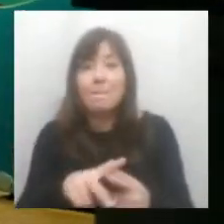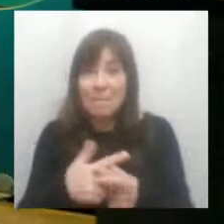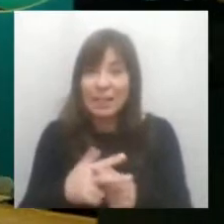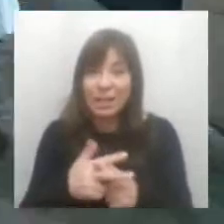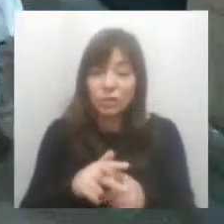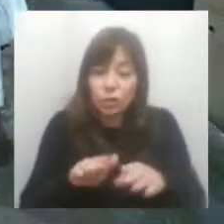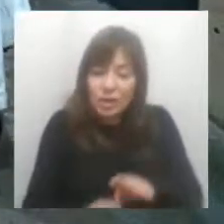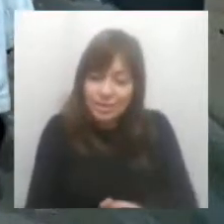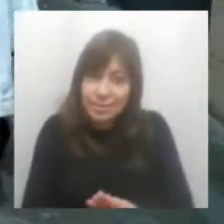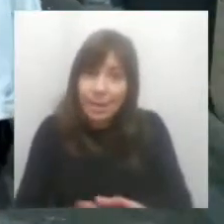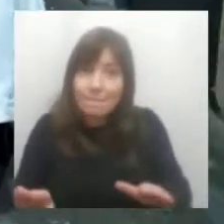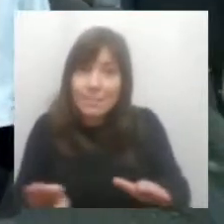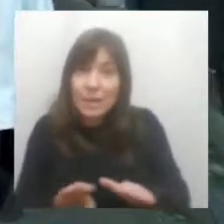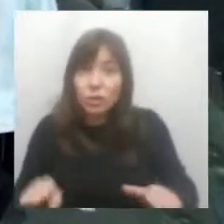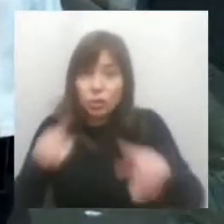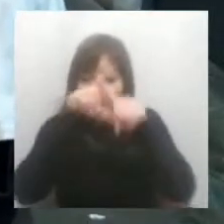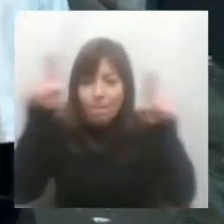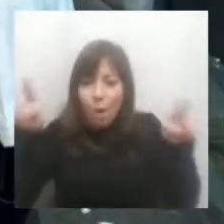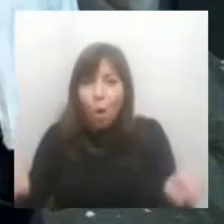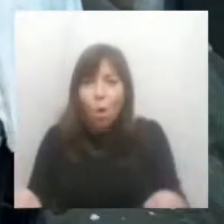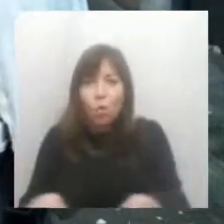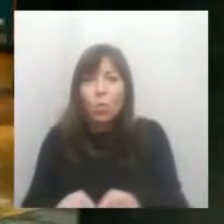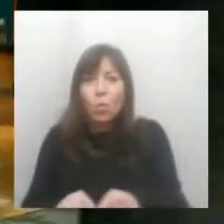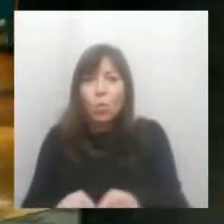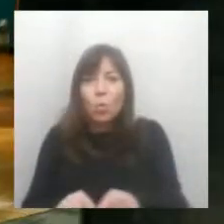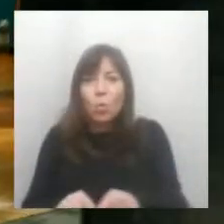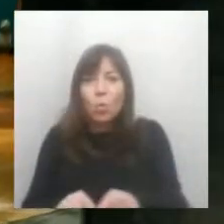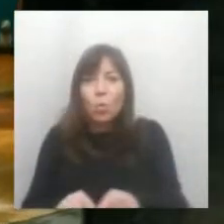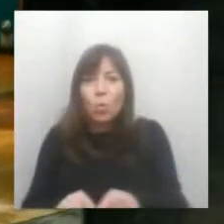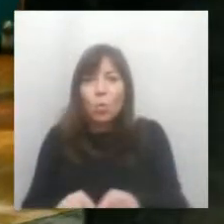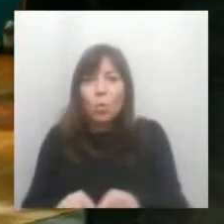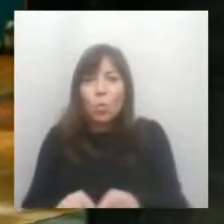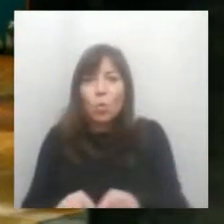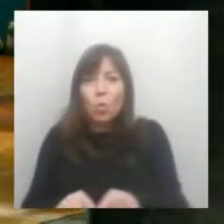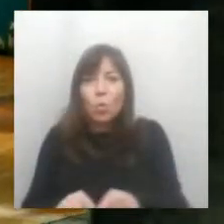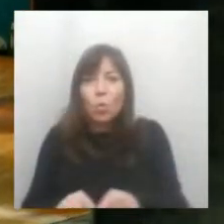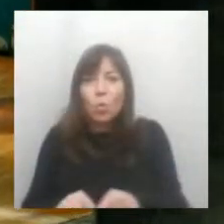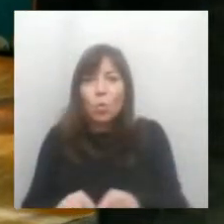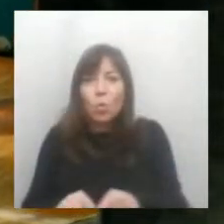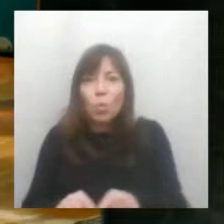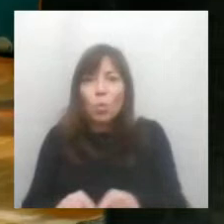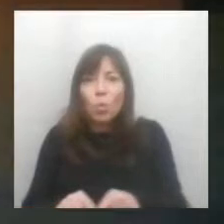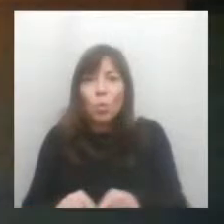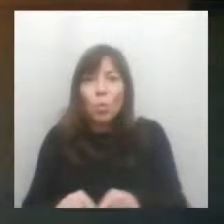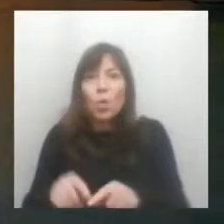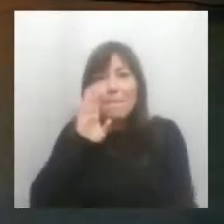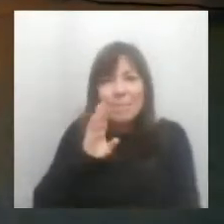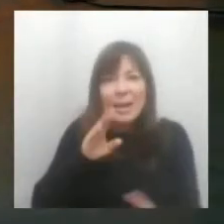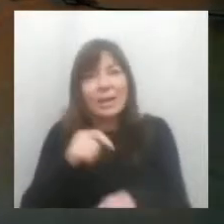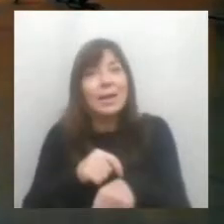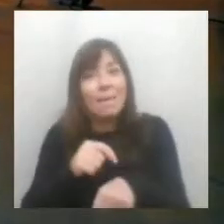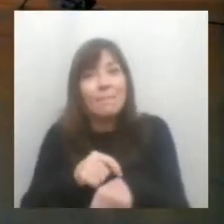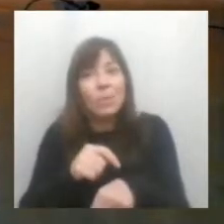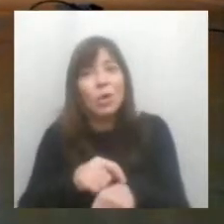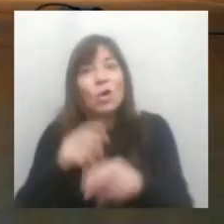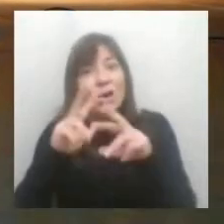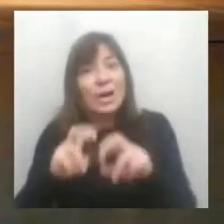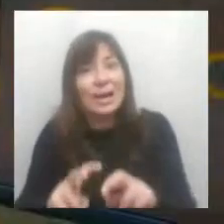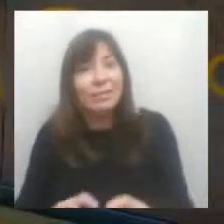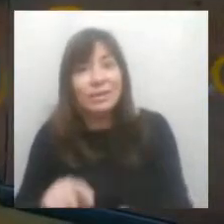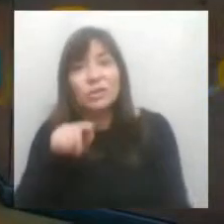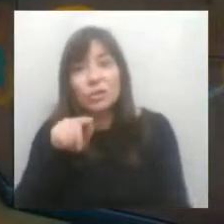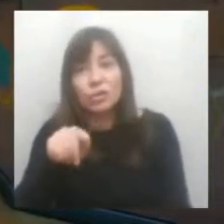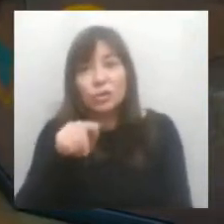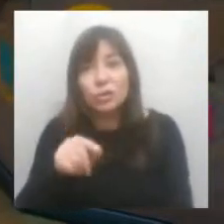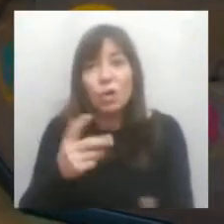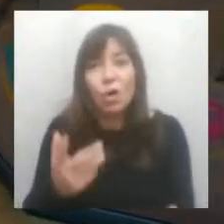la mantención de módulos, la limpieza de cada una de las áreas, la revisión de los tableros eléctricos, toda la